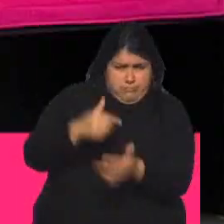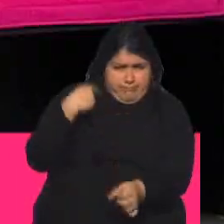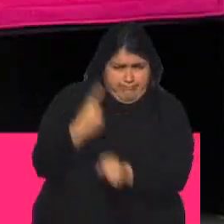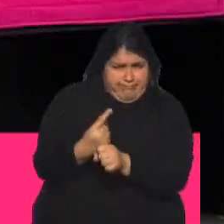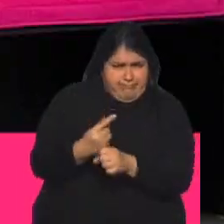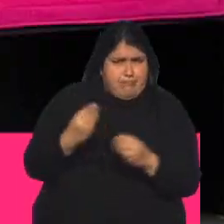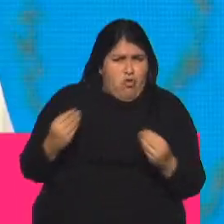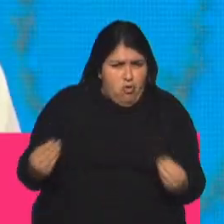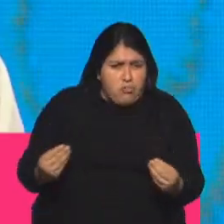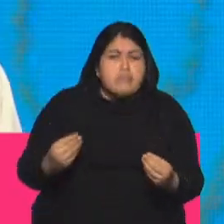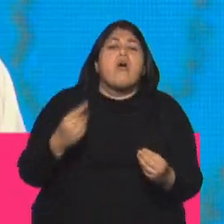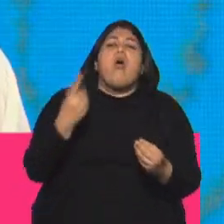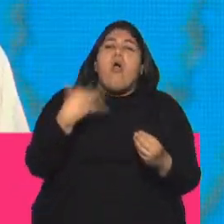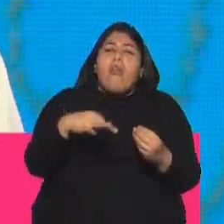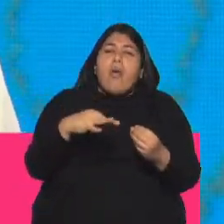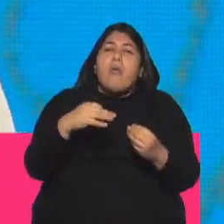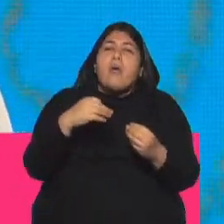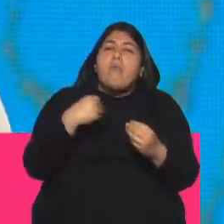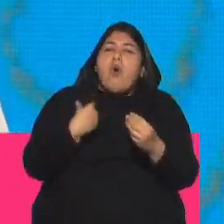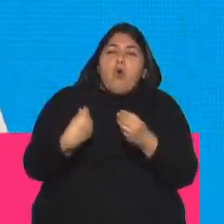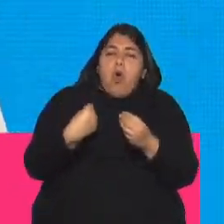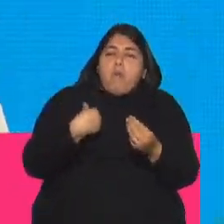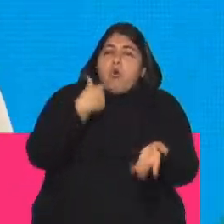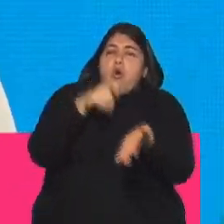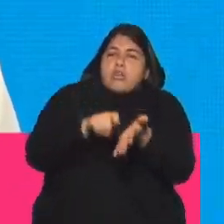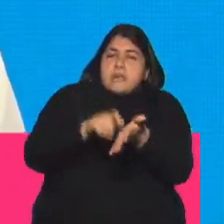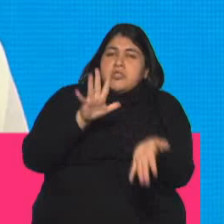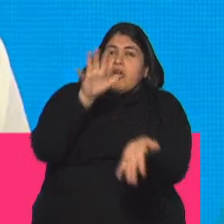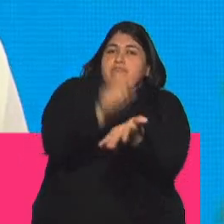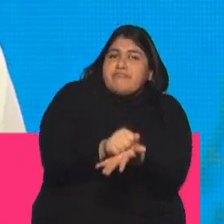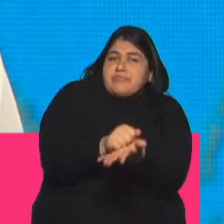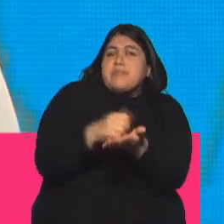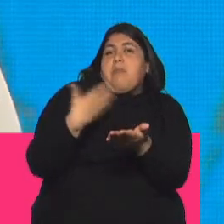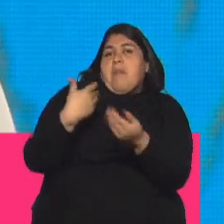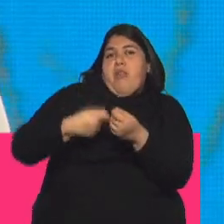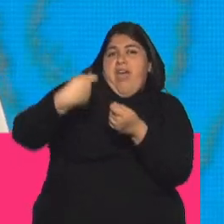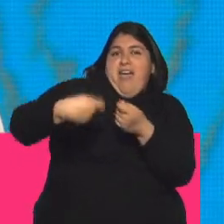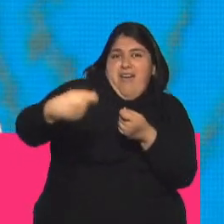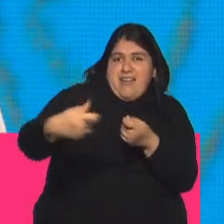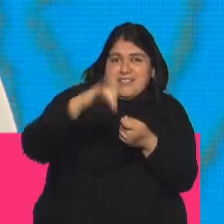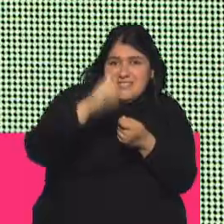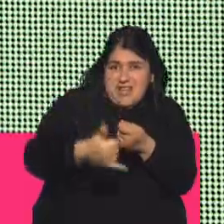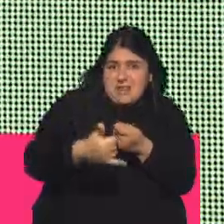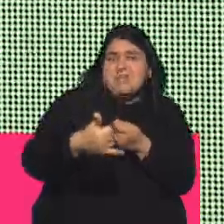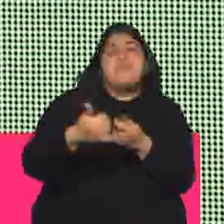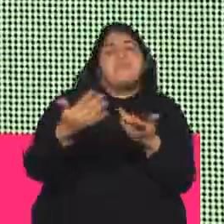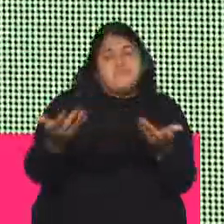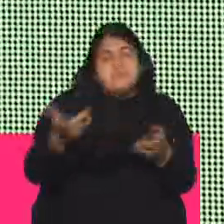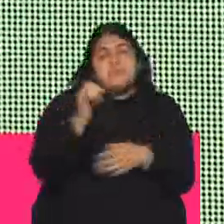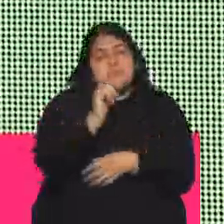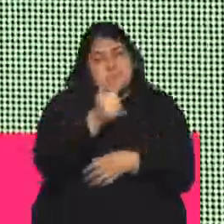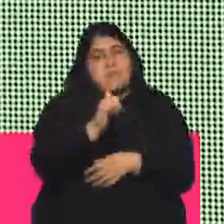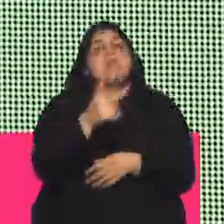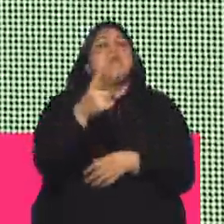es tener el cupo, ¿no? De compra en cuotas para poder acceder a ahora 30 en línea blanca. Claro, por eso